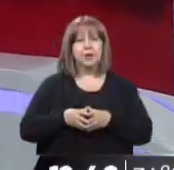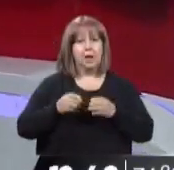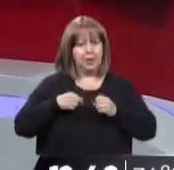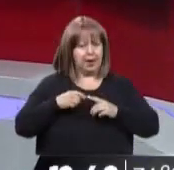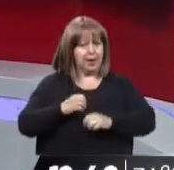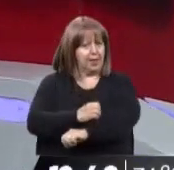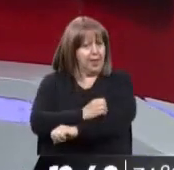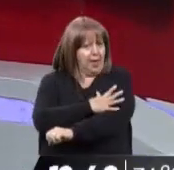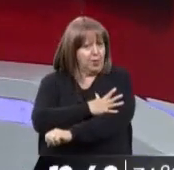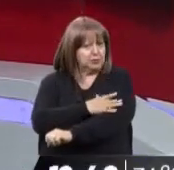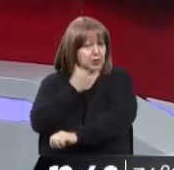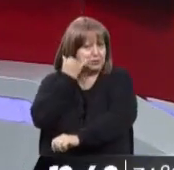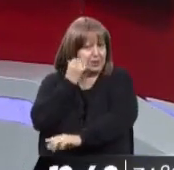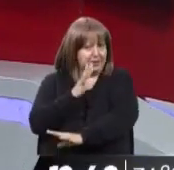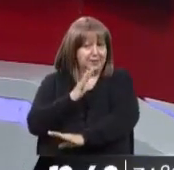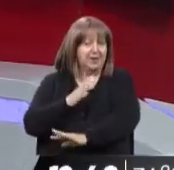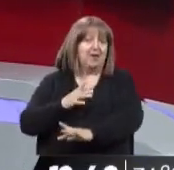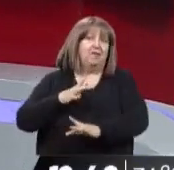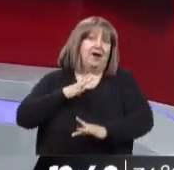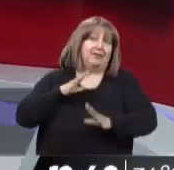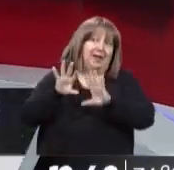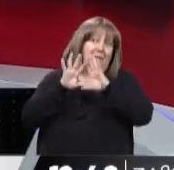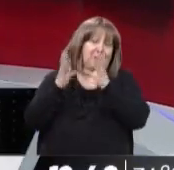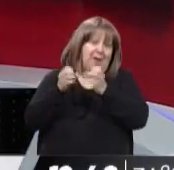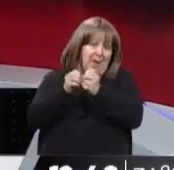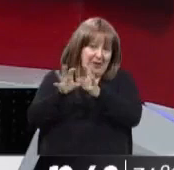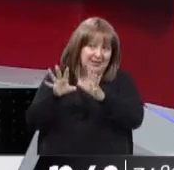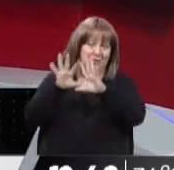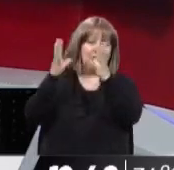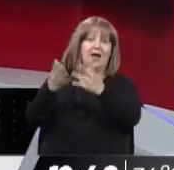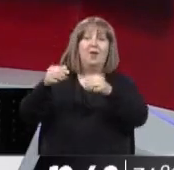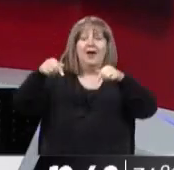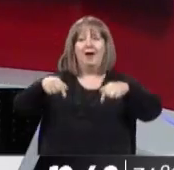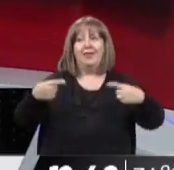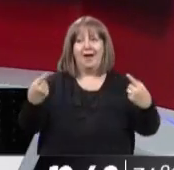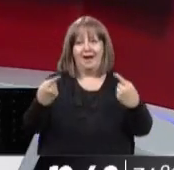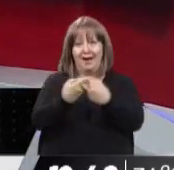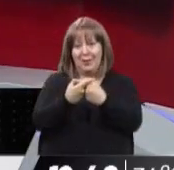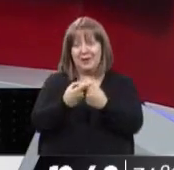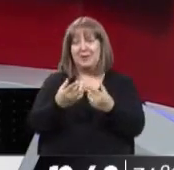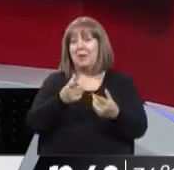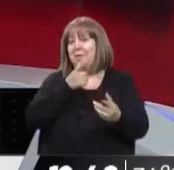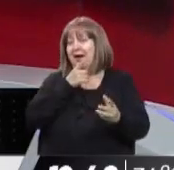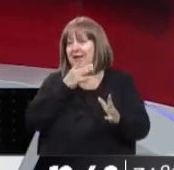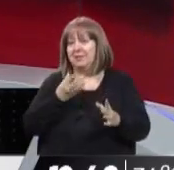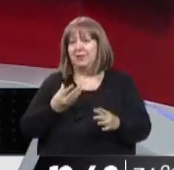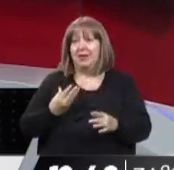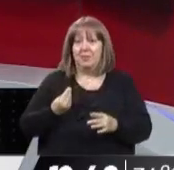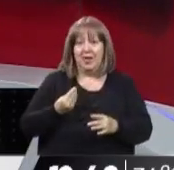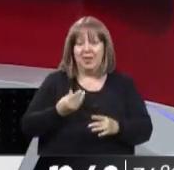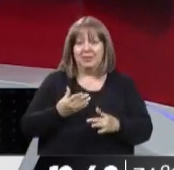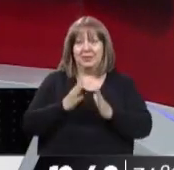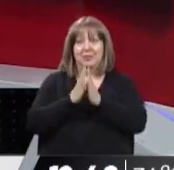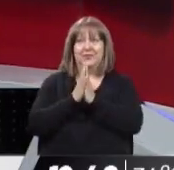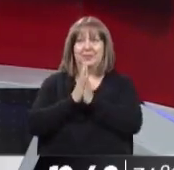Bueno, la emoción ya se empezó a palpitar, si bien todavía no arranca el Mundial, pero el encuentro de hoy era, viste, como clave, sobre todo con el temor de decir, por